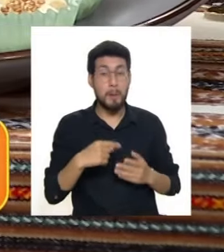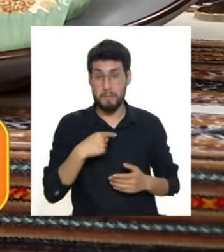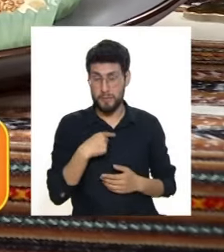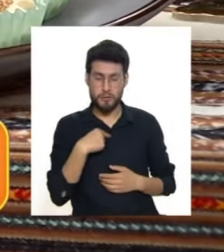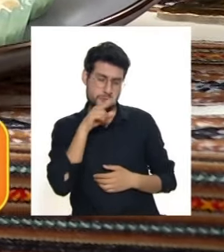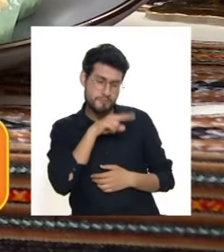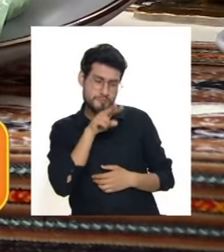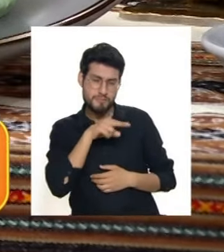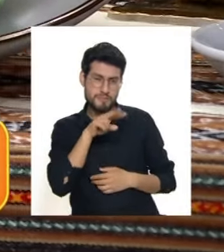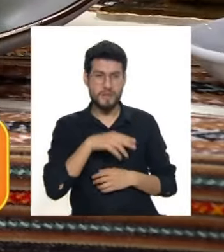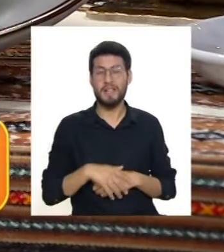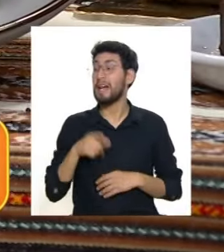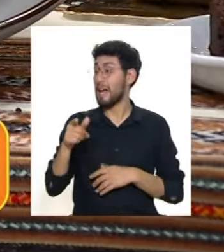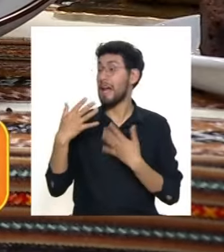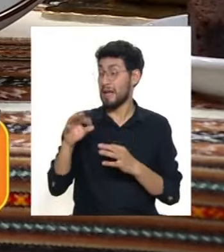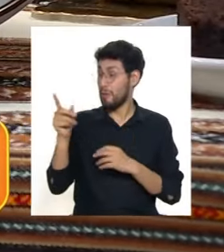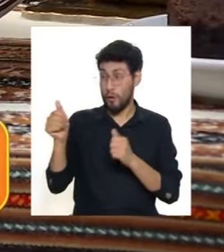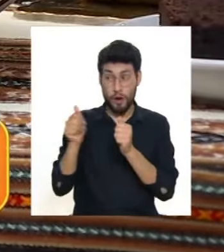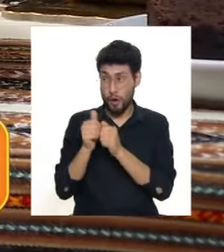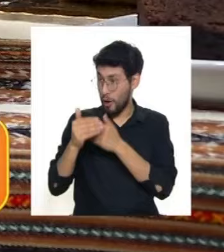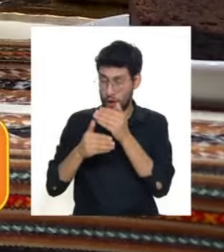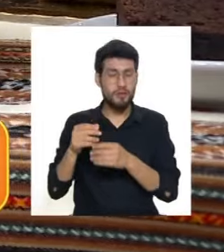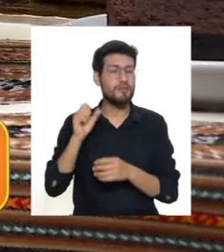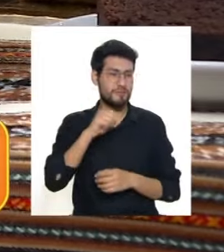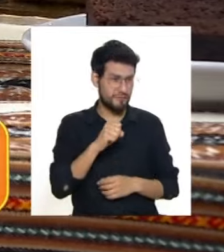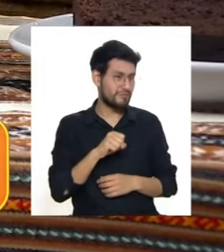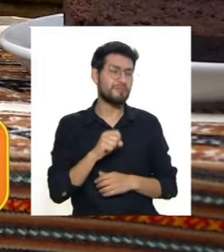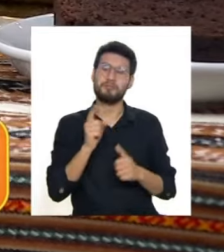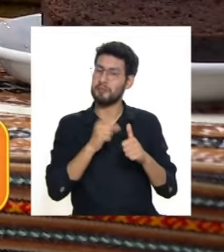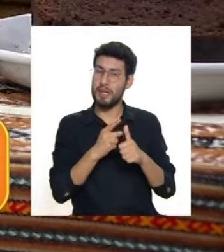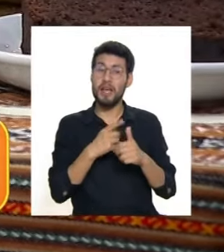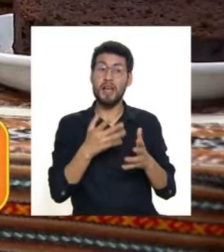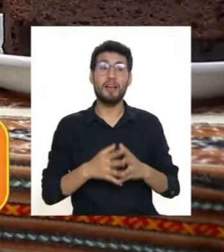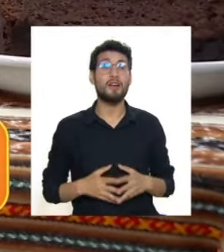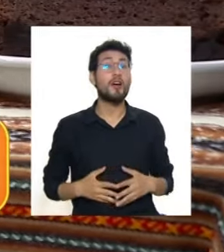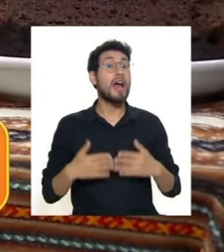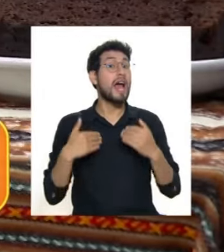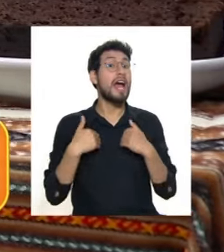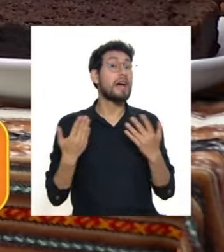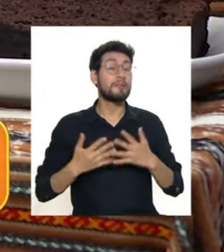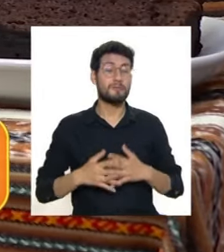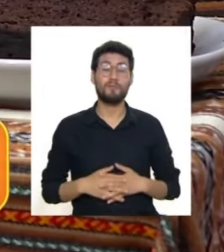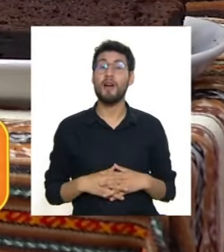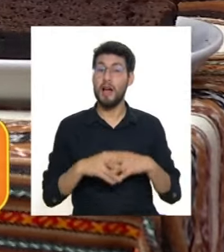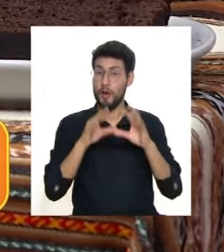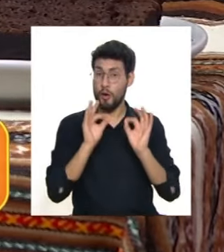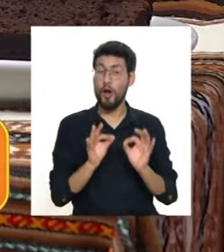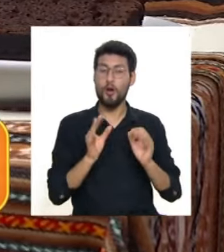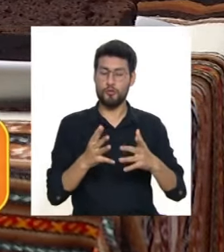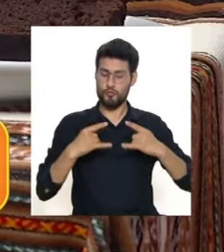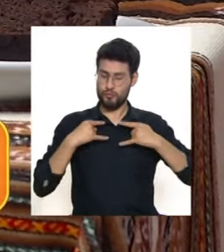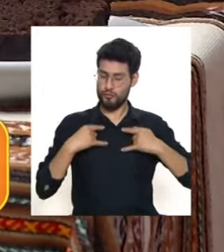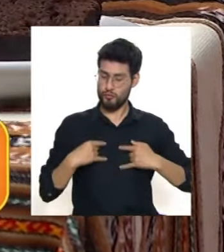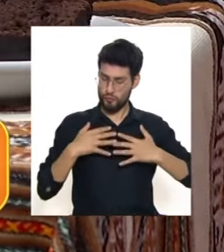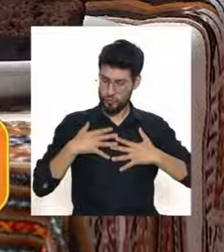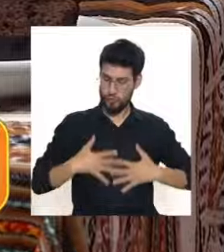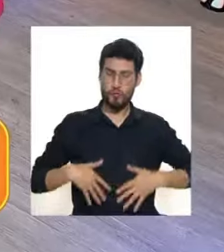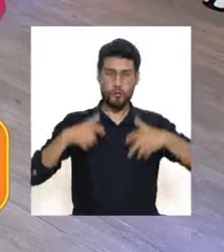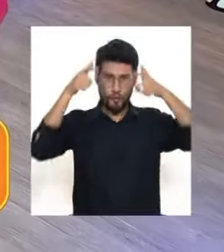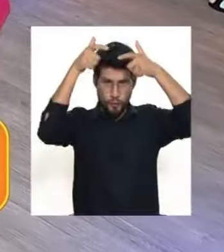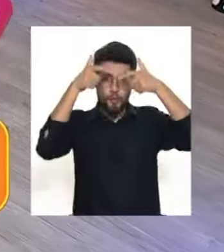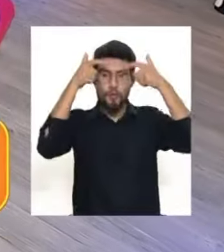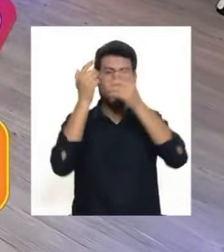¿no? ¿Están presentes en todo el procedimiento? Sí, sí, sí. Primero tienen que estar completamente uniformados, claro, con su